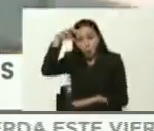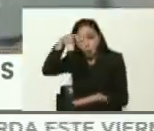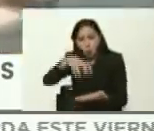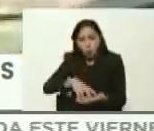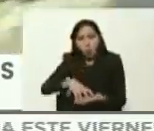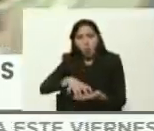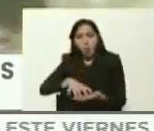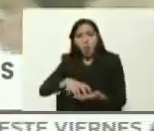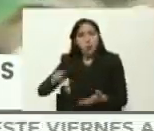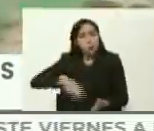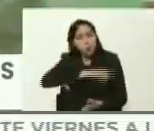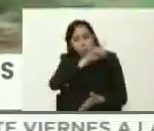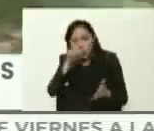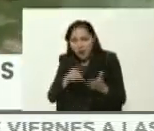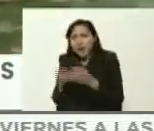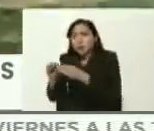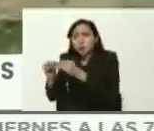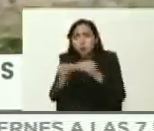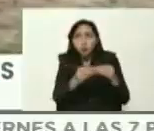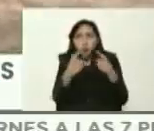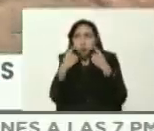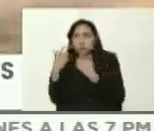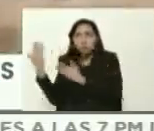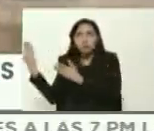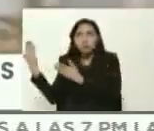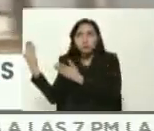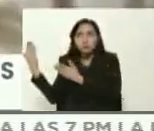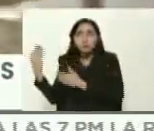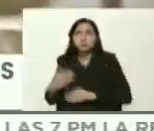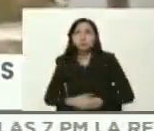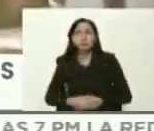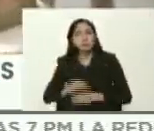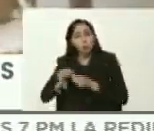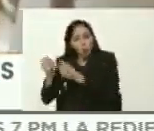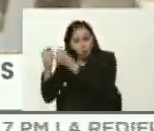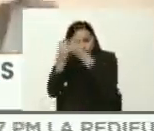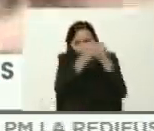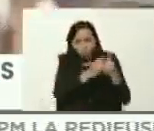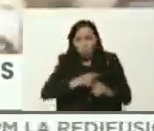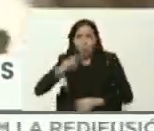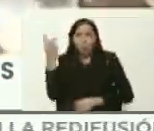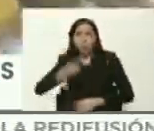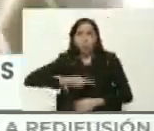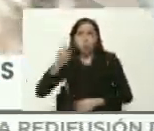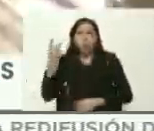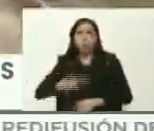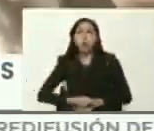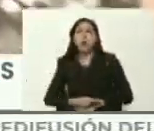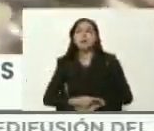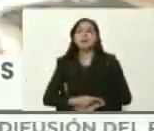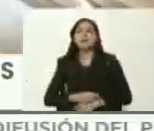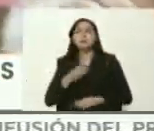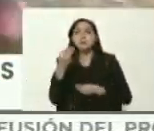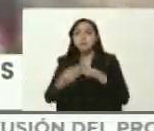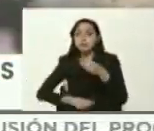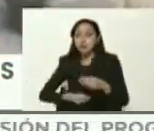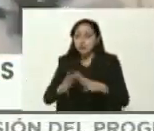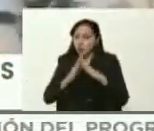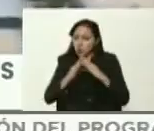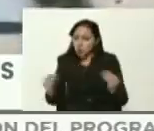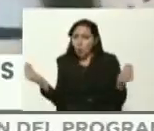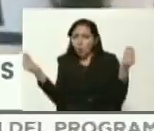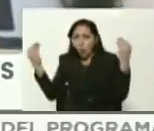100% de la cartografía social, económica, productiva y política en organización con